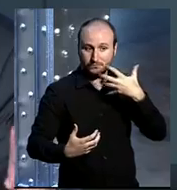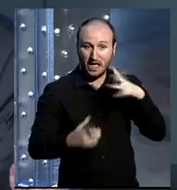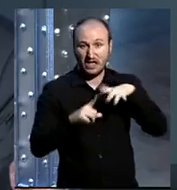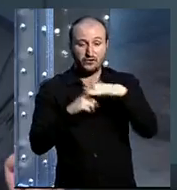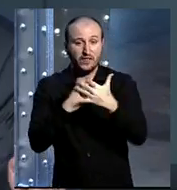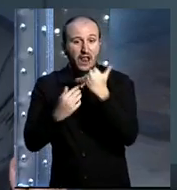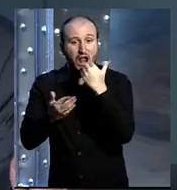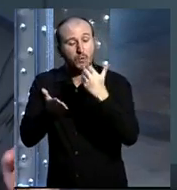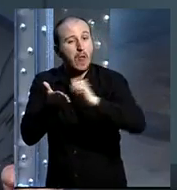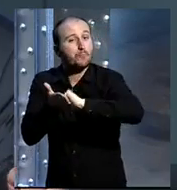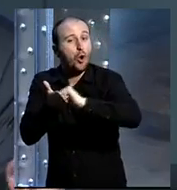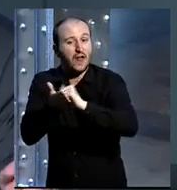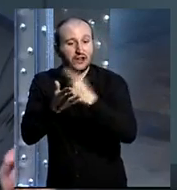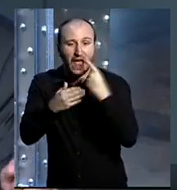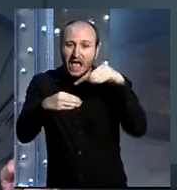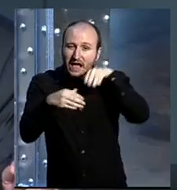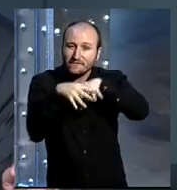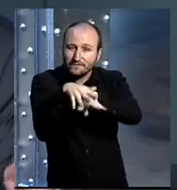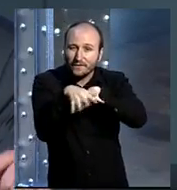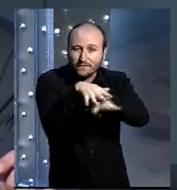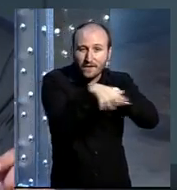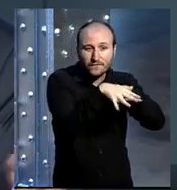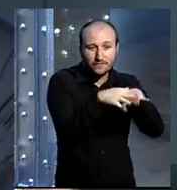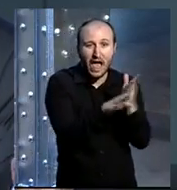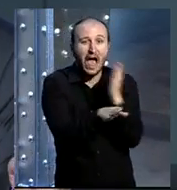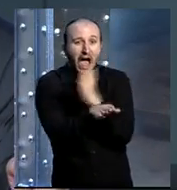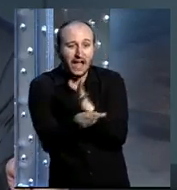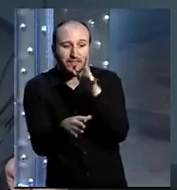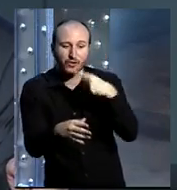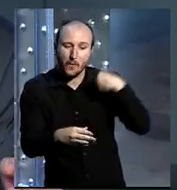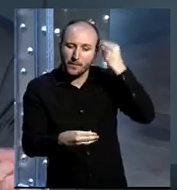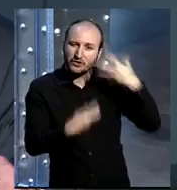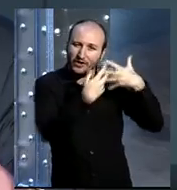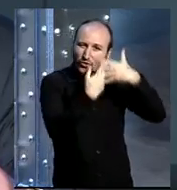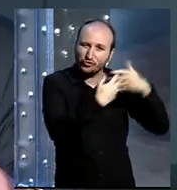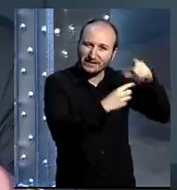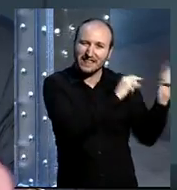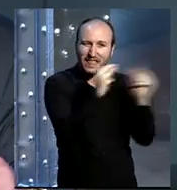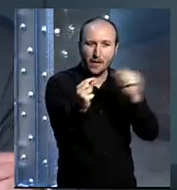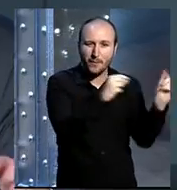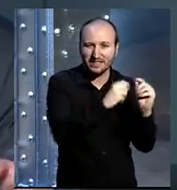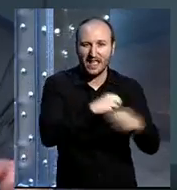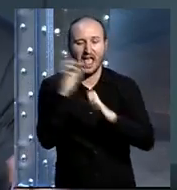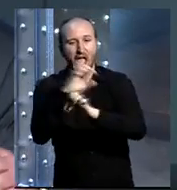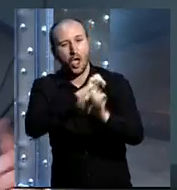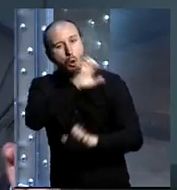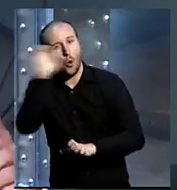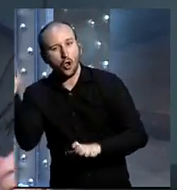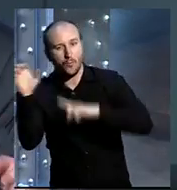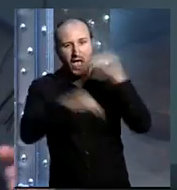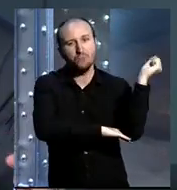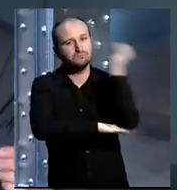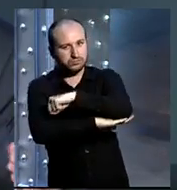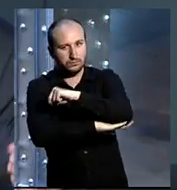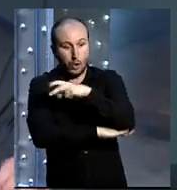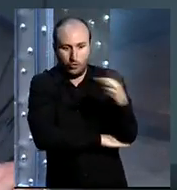los primeros borradores, es que producían casi un debate mayor en Estados Unidos que en Europa. En los dos sitios,